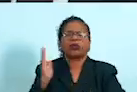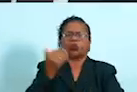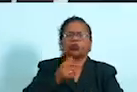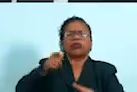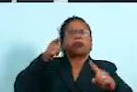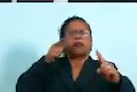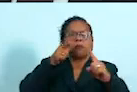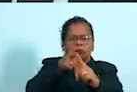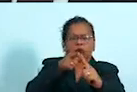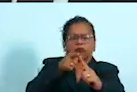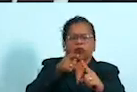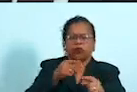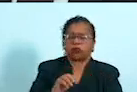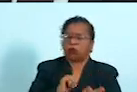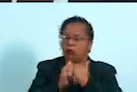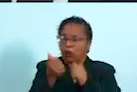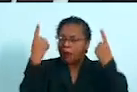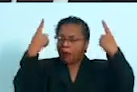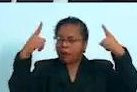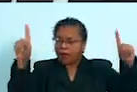y norte-sur.